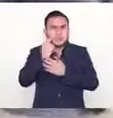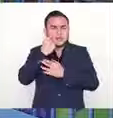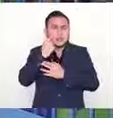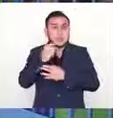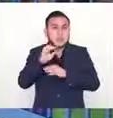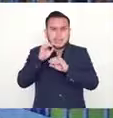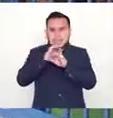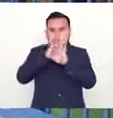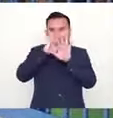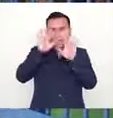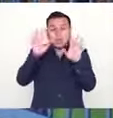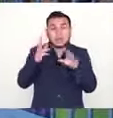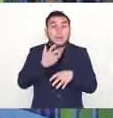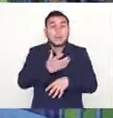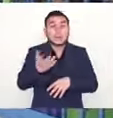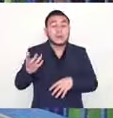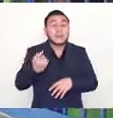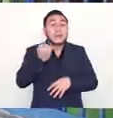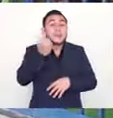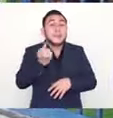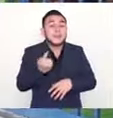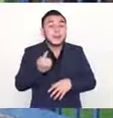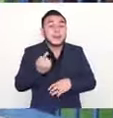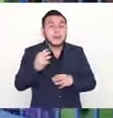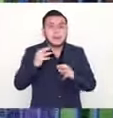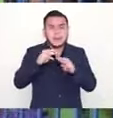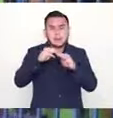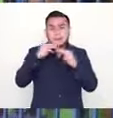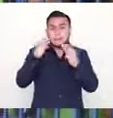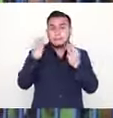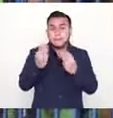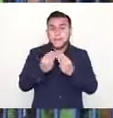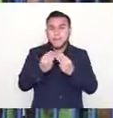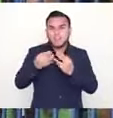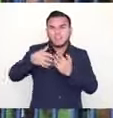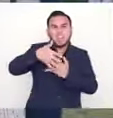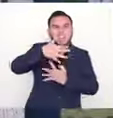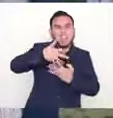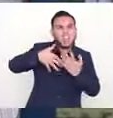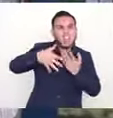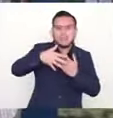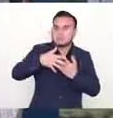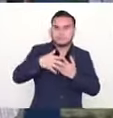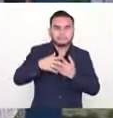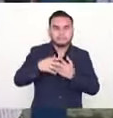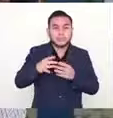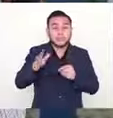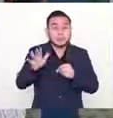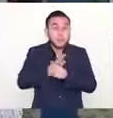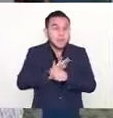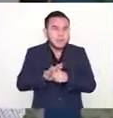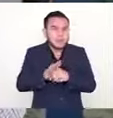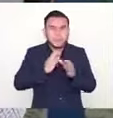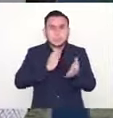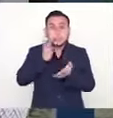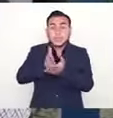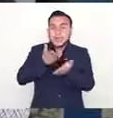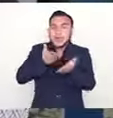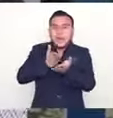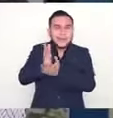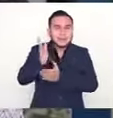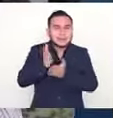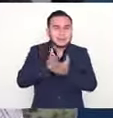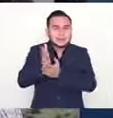como pueden ver están los pandilleros mezclados ojo yo les dije también del en total acceso a la prensa